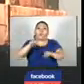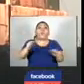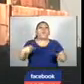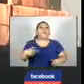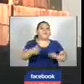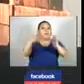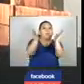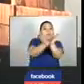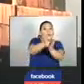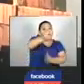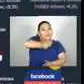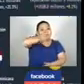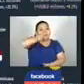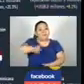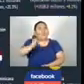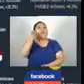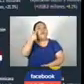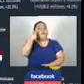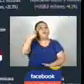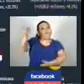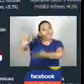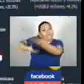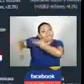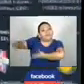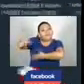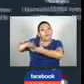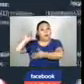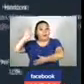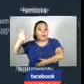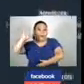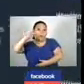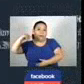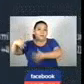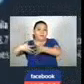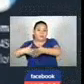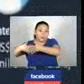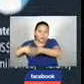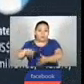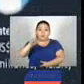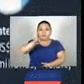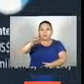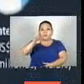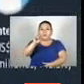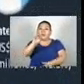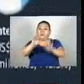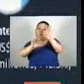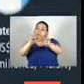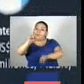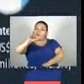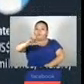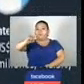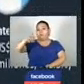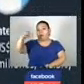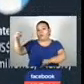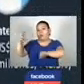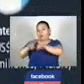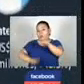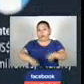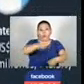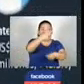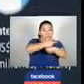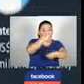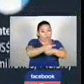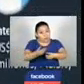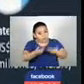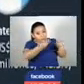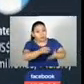mayo. Los principales destinos de exportación siguen siendo Estados Unidos con 1.085.3 millones de dólares y Guatemala